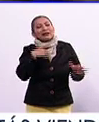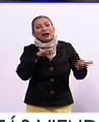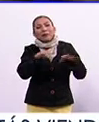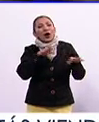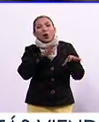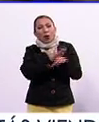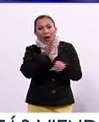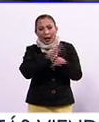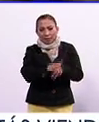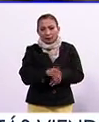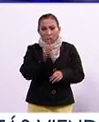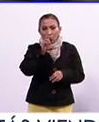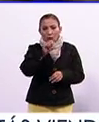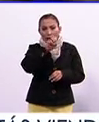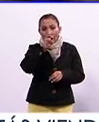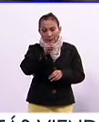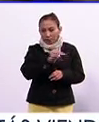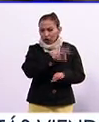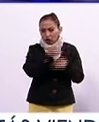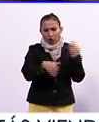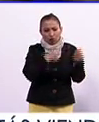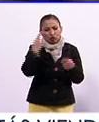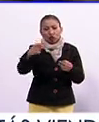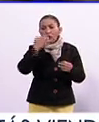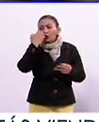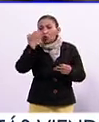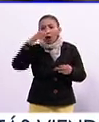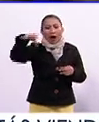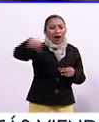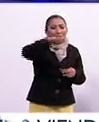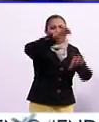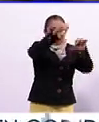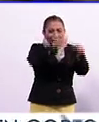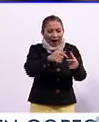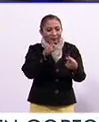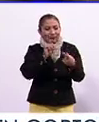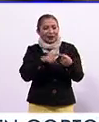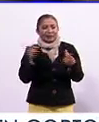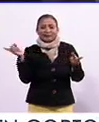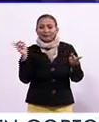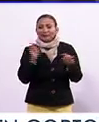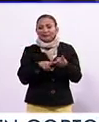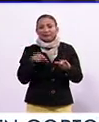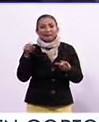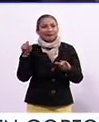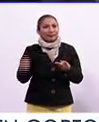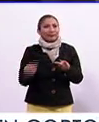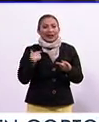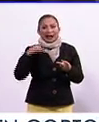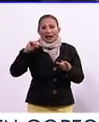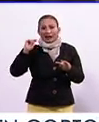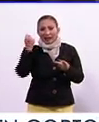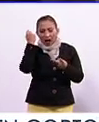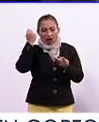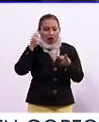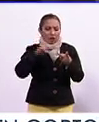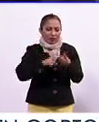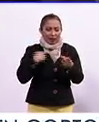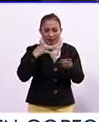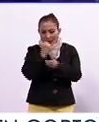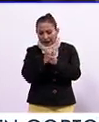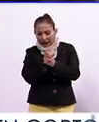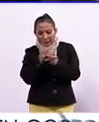Nacional Autónoma de México, en todos los campos, en las artes, en la tecnología,